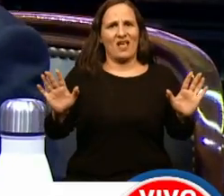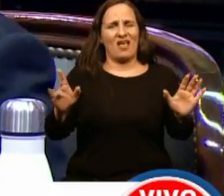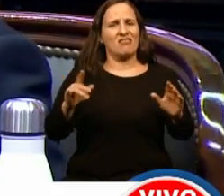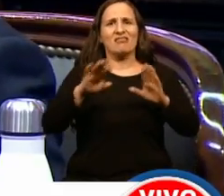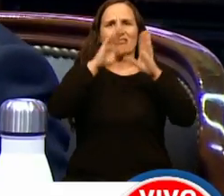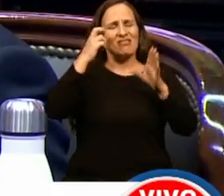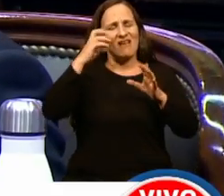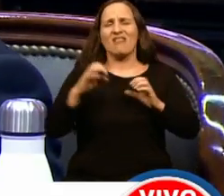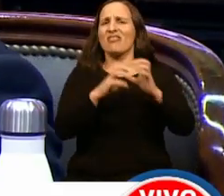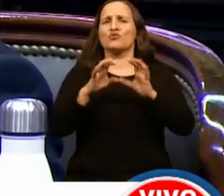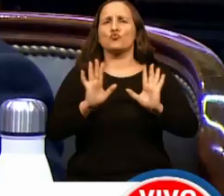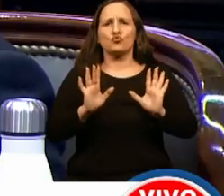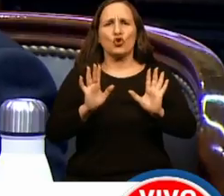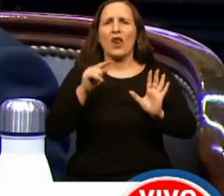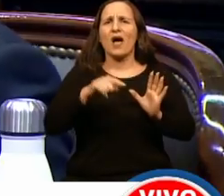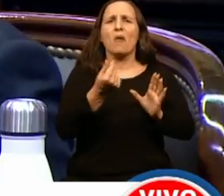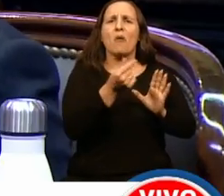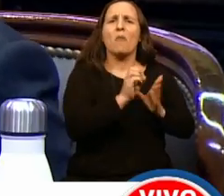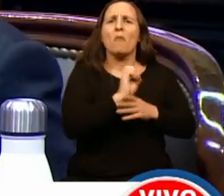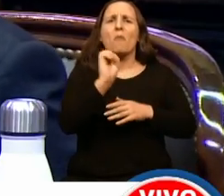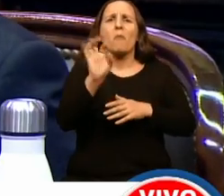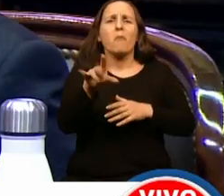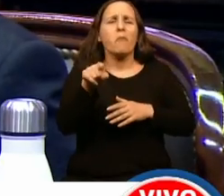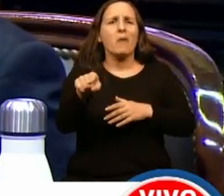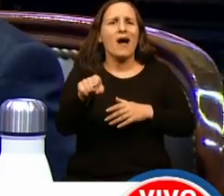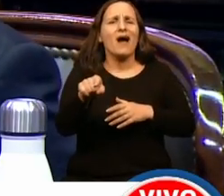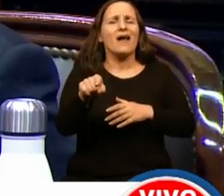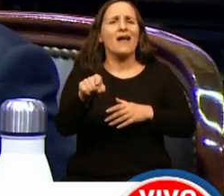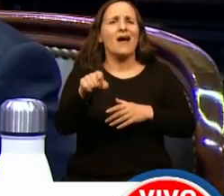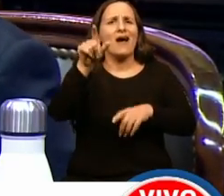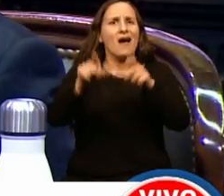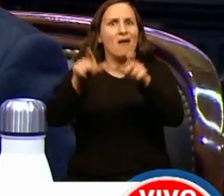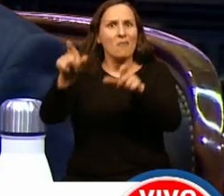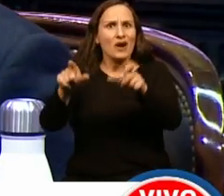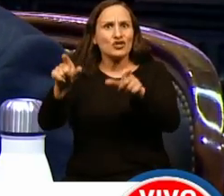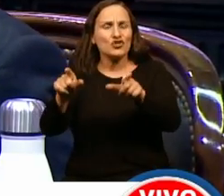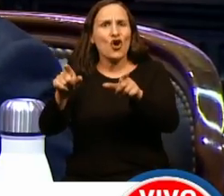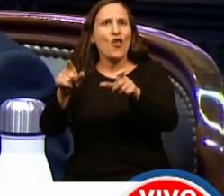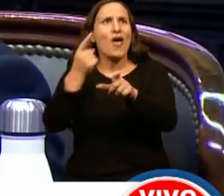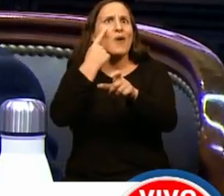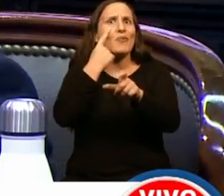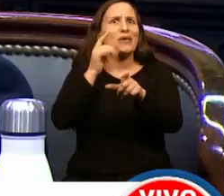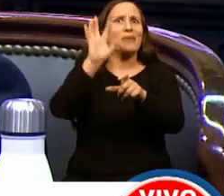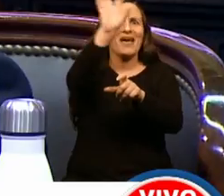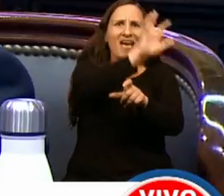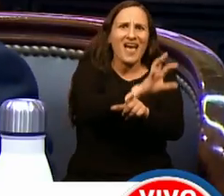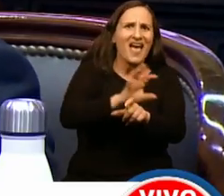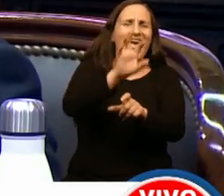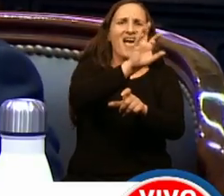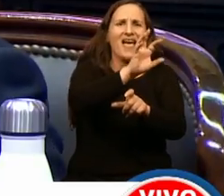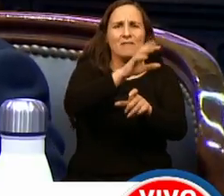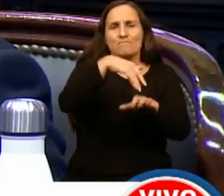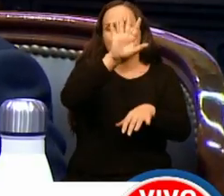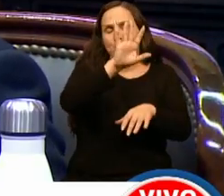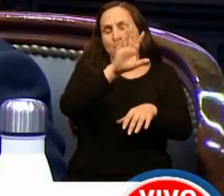se asignan fondos donde los ciudadanos que habitan en el interior del país y particularmente